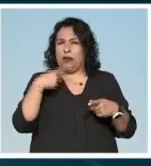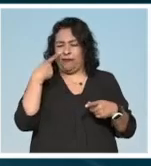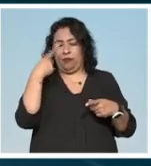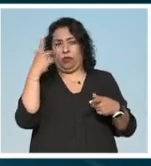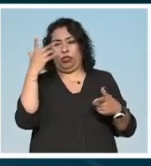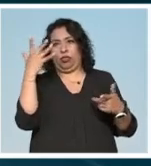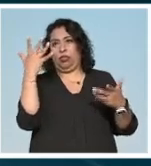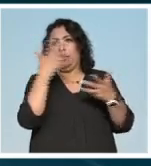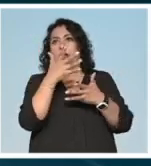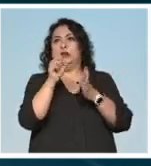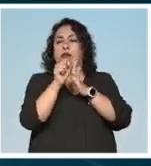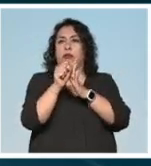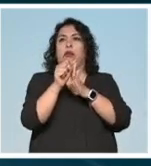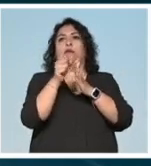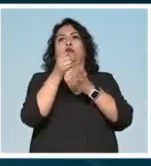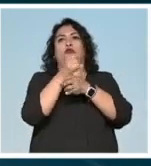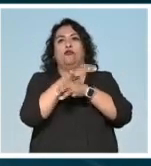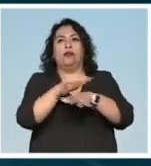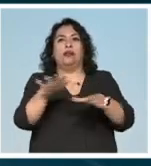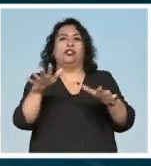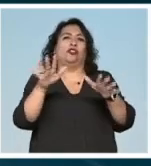con símbolos, señales e iconos.